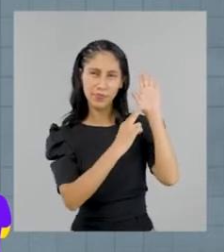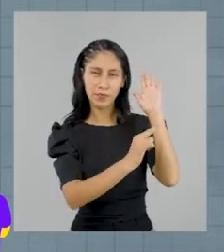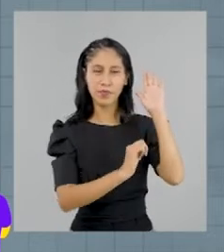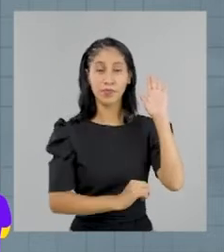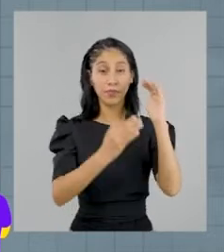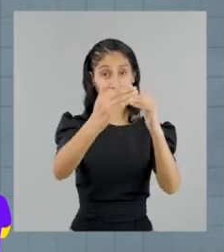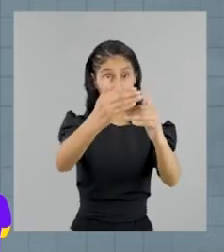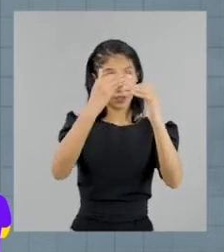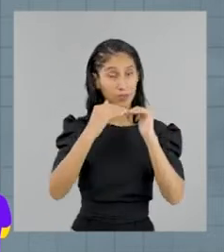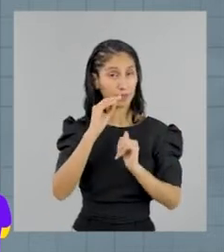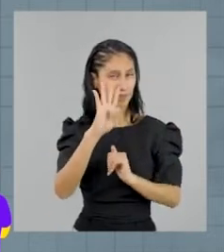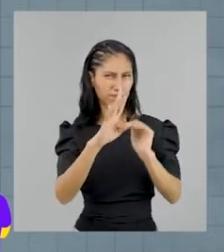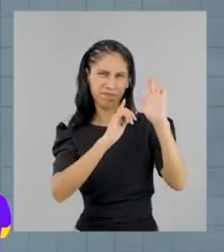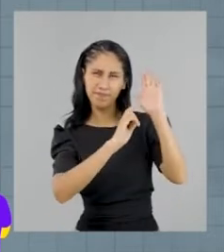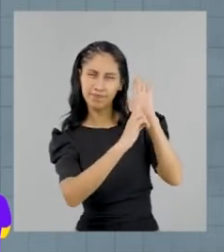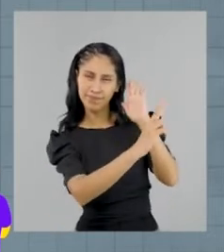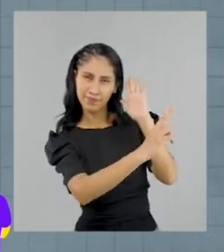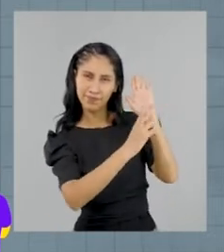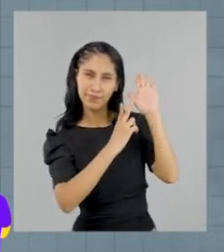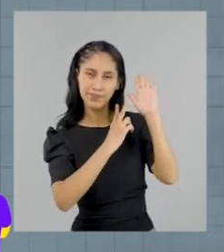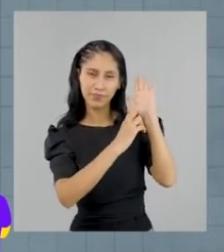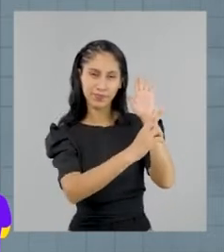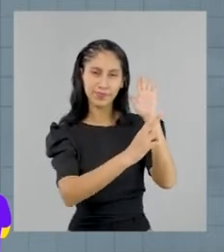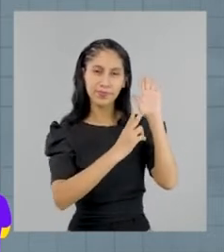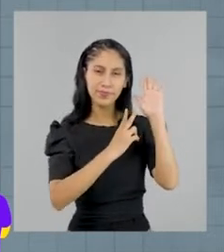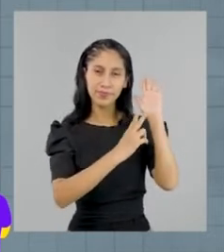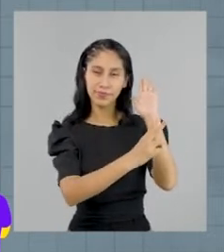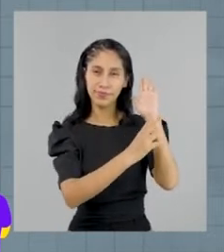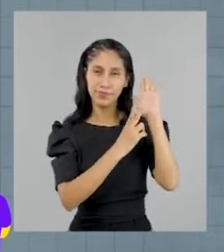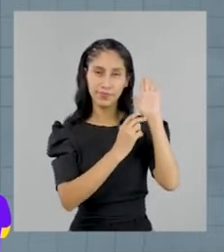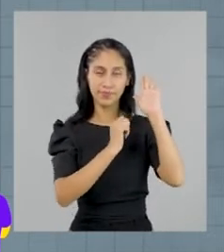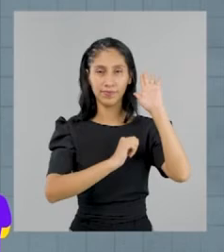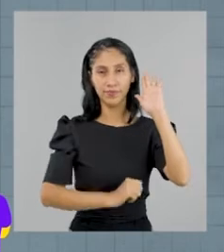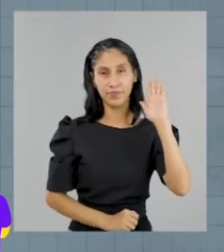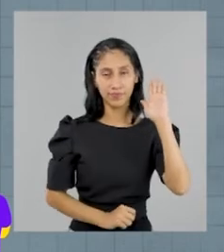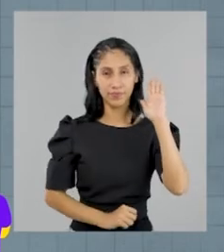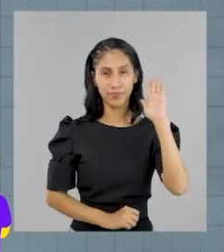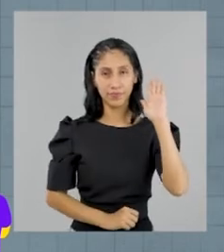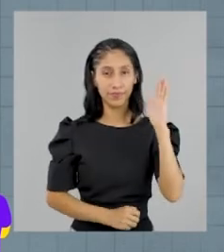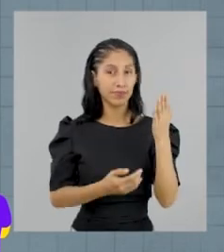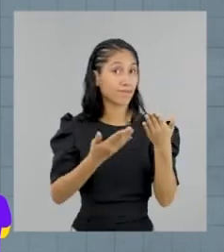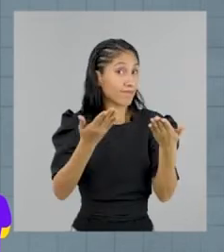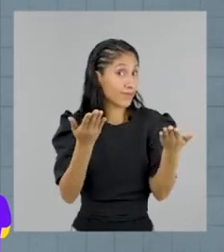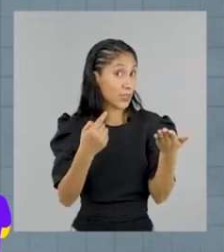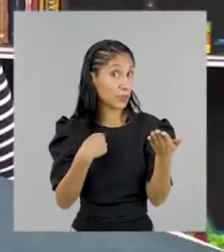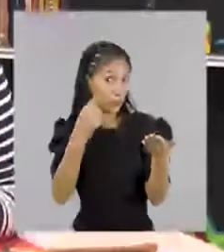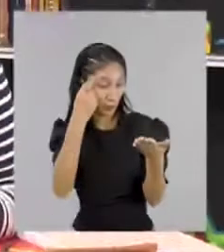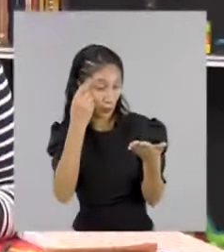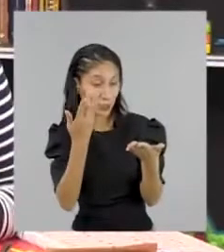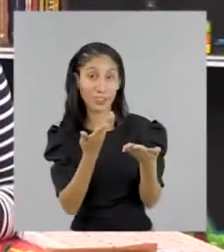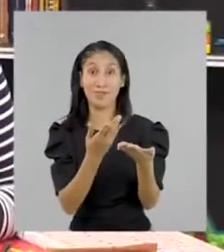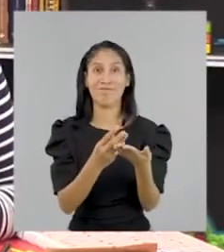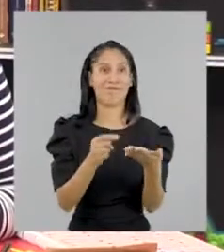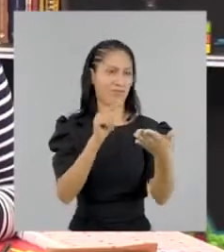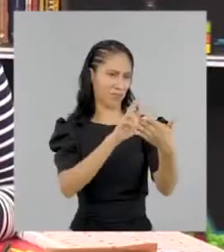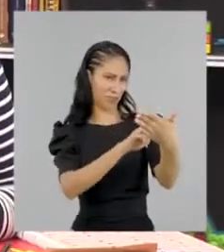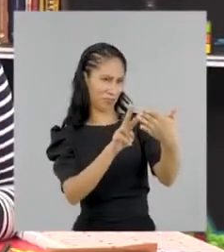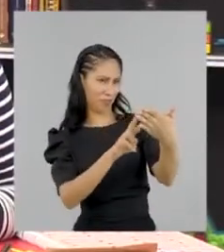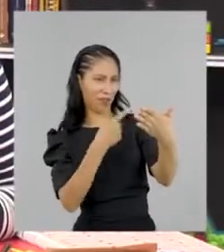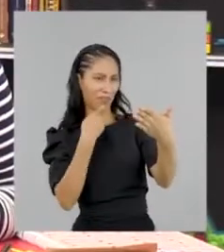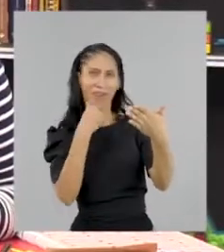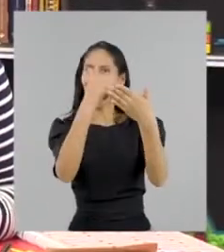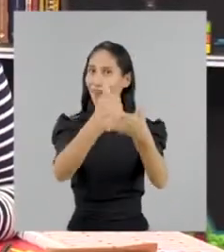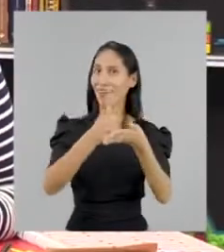de las funciones trigonométricas? ¿Cuáles son las aplicaciones de las funciones trigonométricas? Creo que la persona